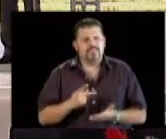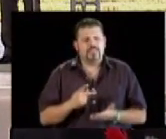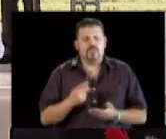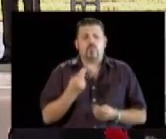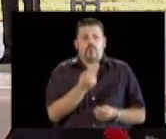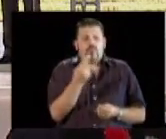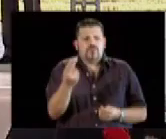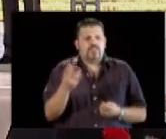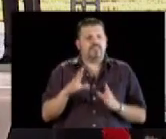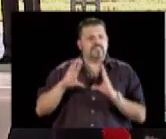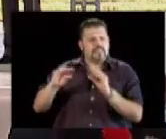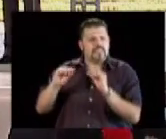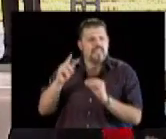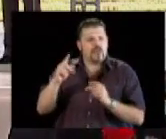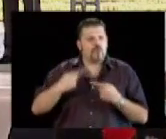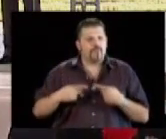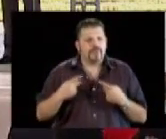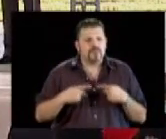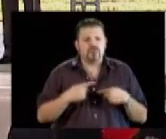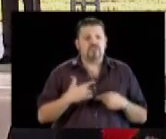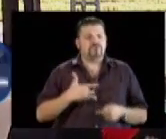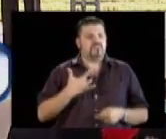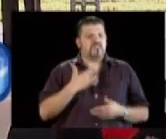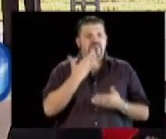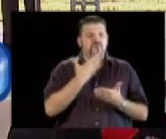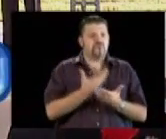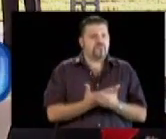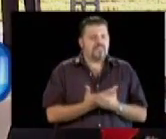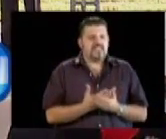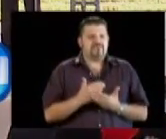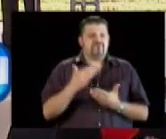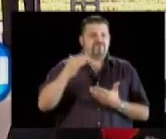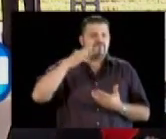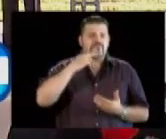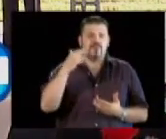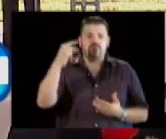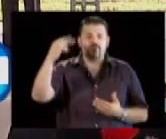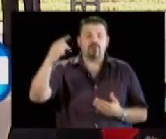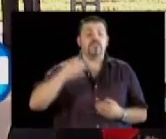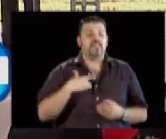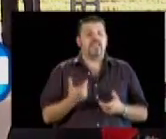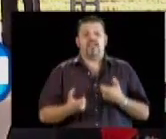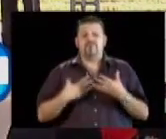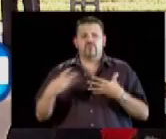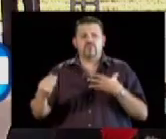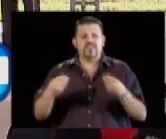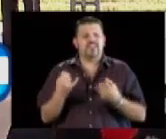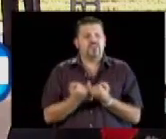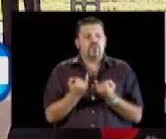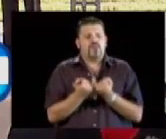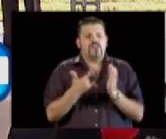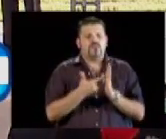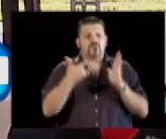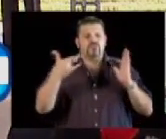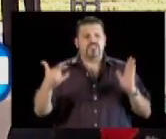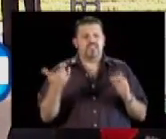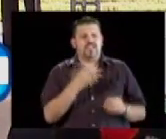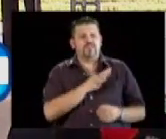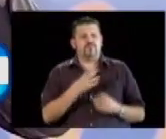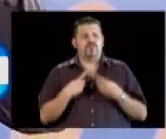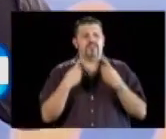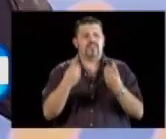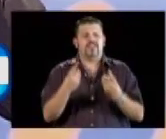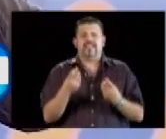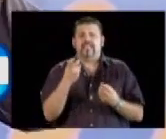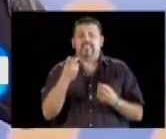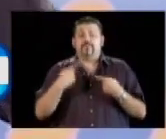ustedes enseñan a una persona a tener éxito, a usar y contagiar, OmniLife les paga un cheque de regalías sobre todo lo que esa